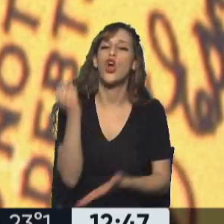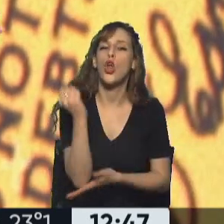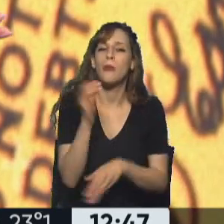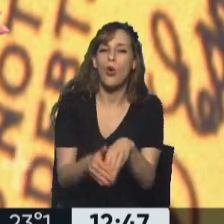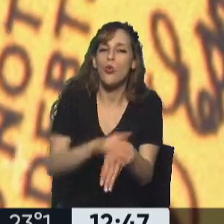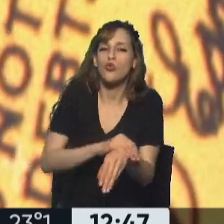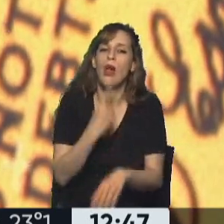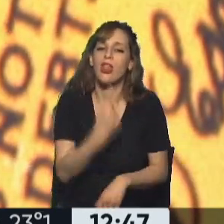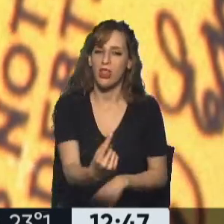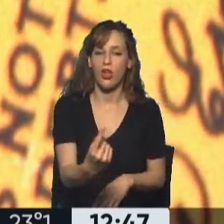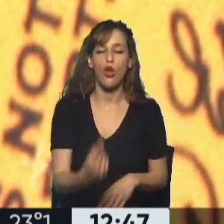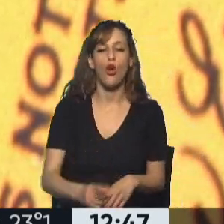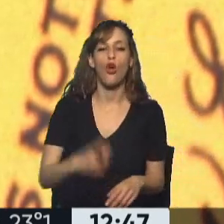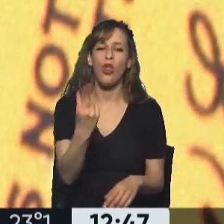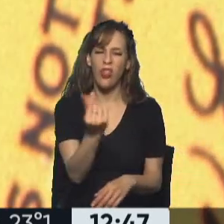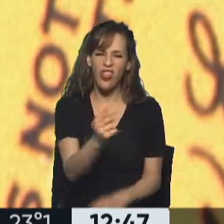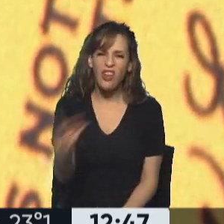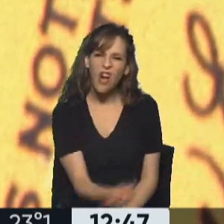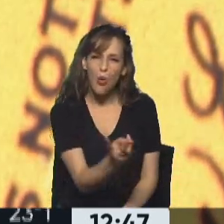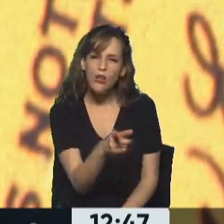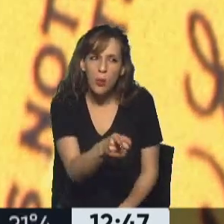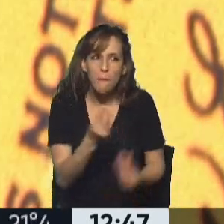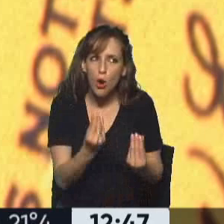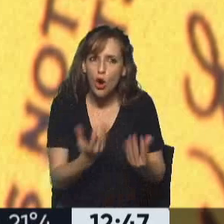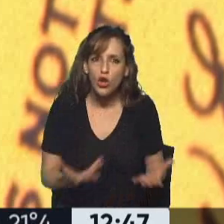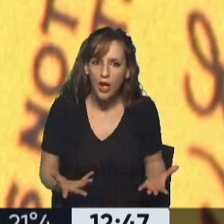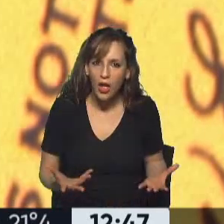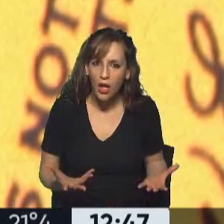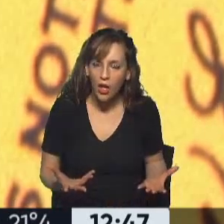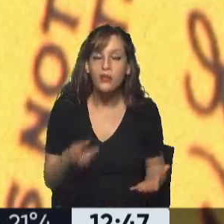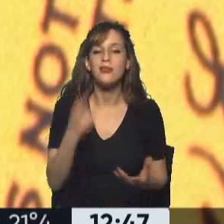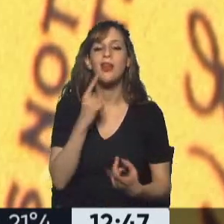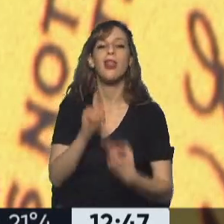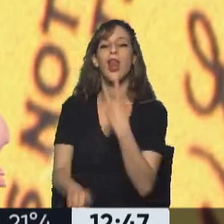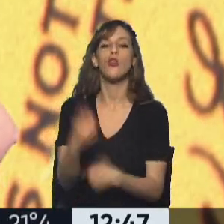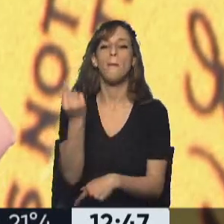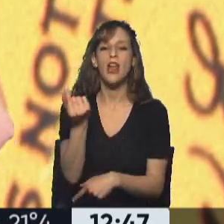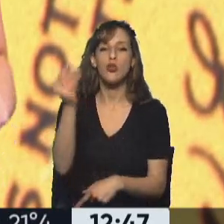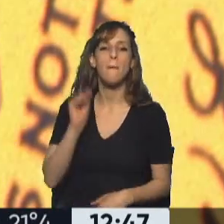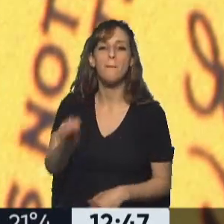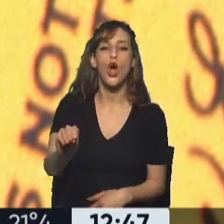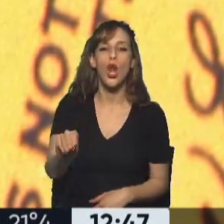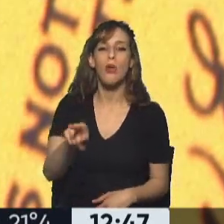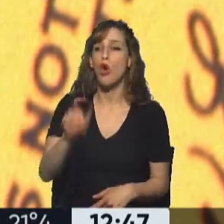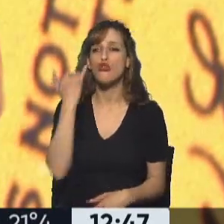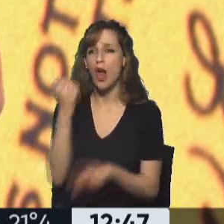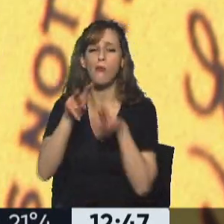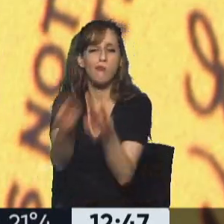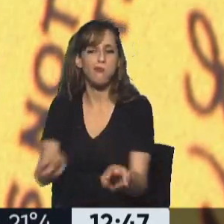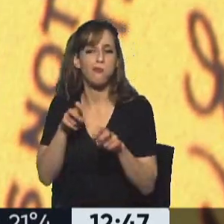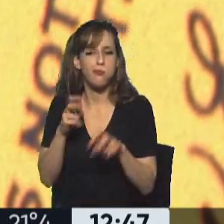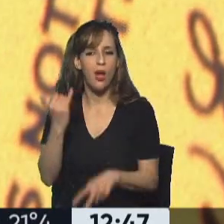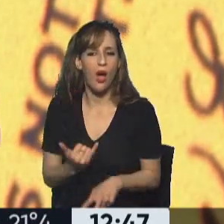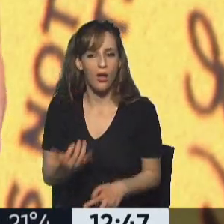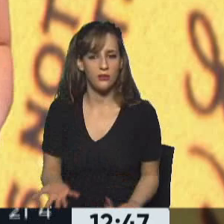una devaluación si ya ganan por precio porque te voy a dar las dos además te voy a mover el tipo de cambio si ya tienes precios internacionales que